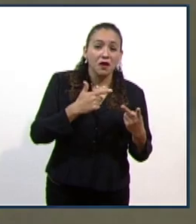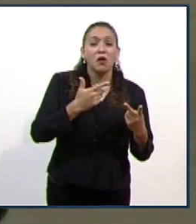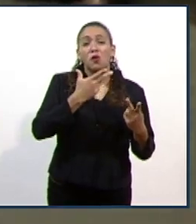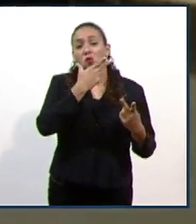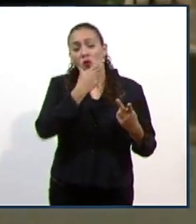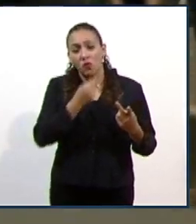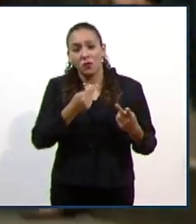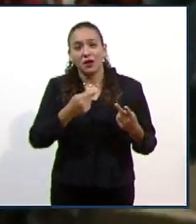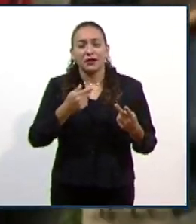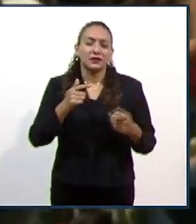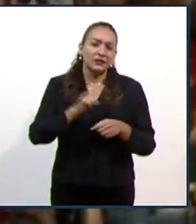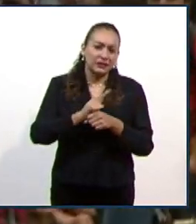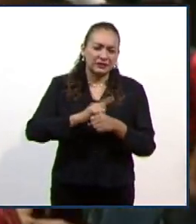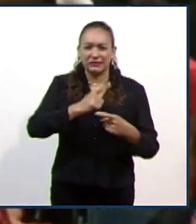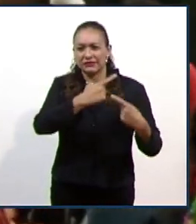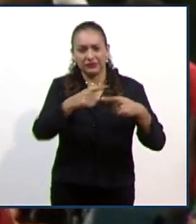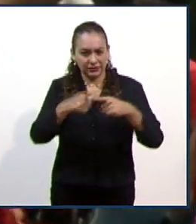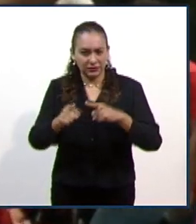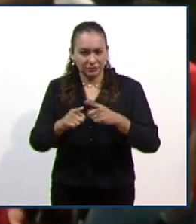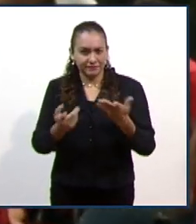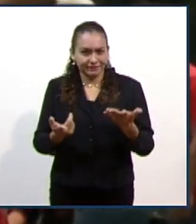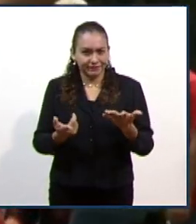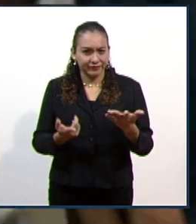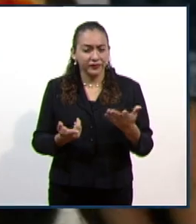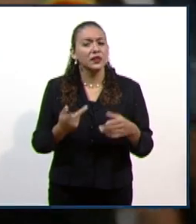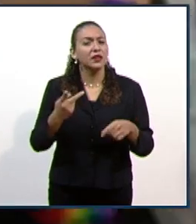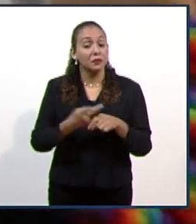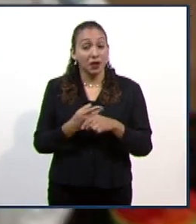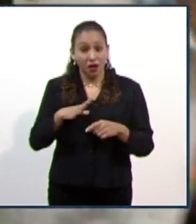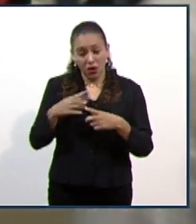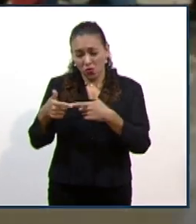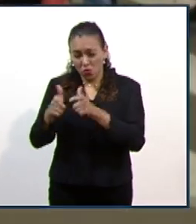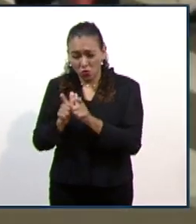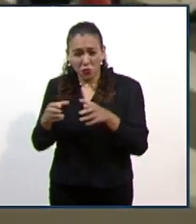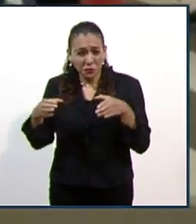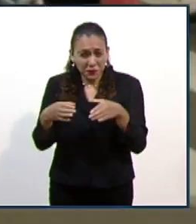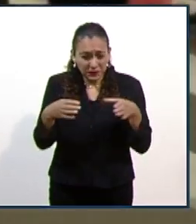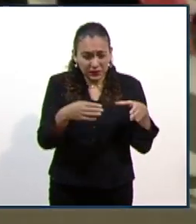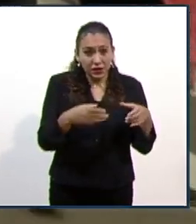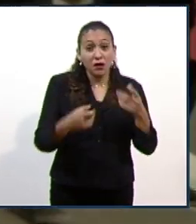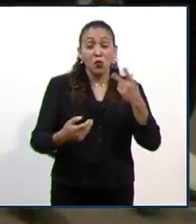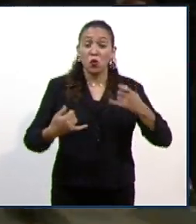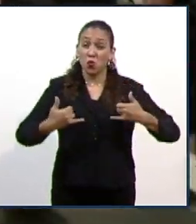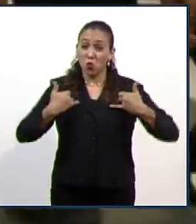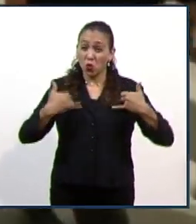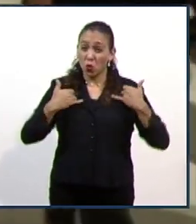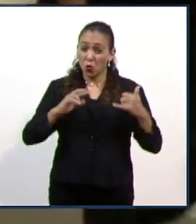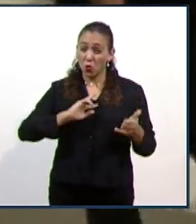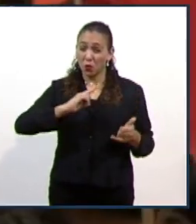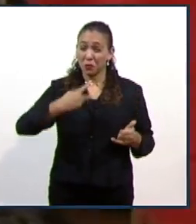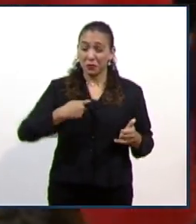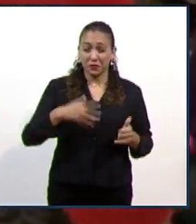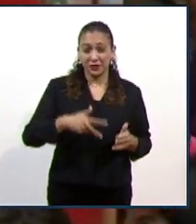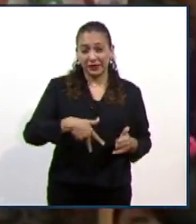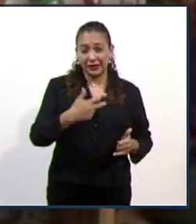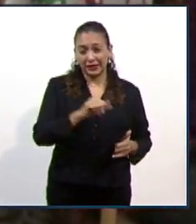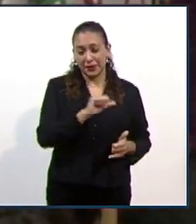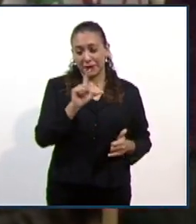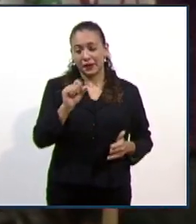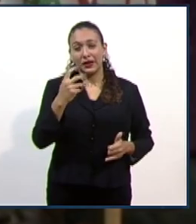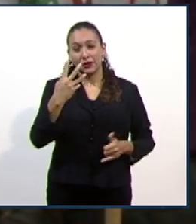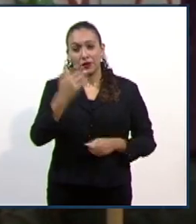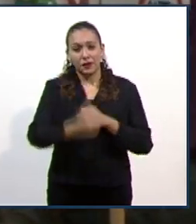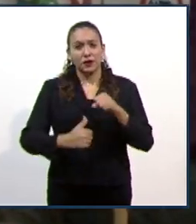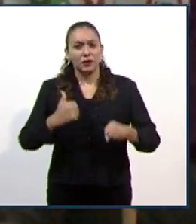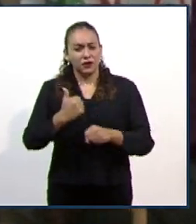intersex. Afirmaron que la segregación que enfrentan, principalmente jóvenes transgénero de entre 13 y 24